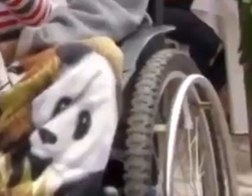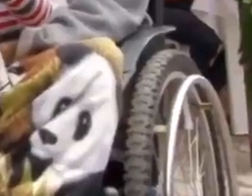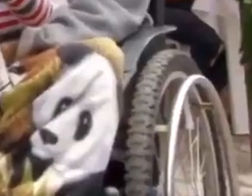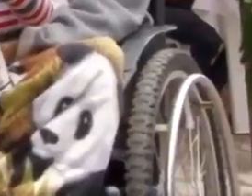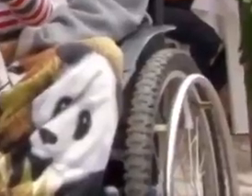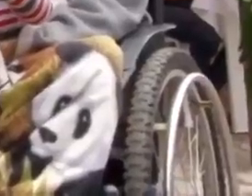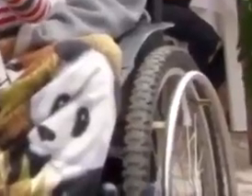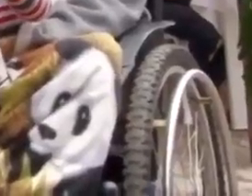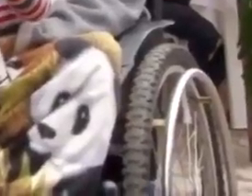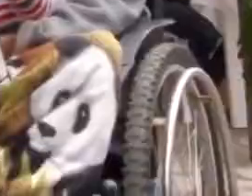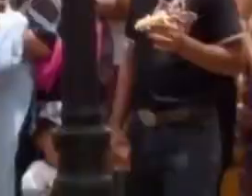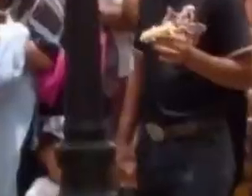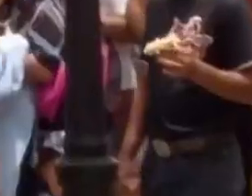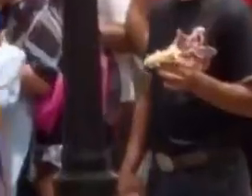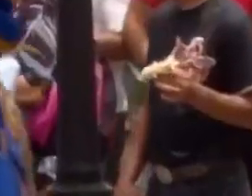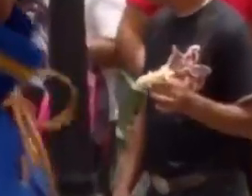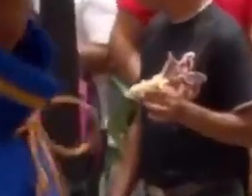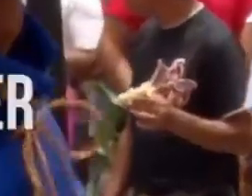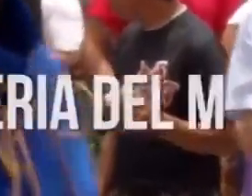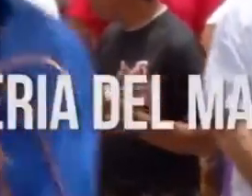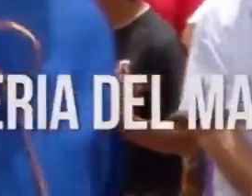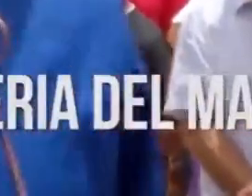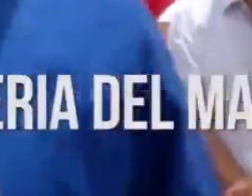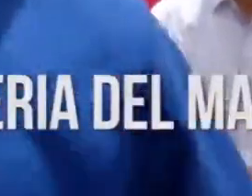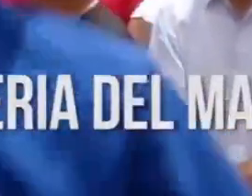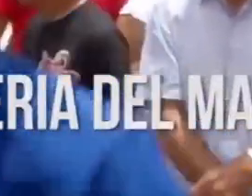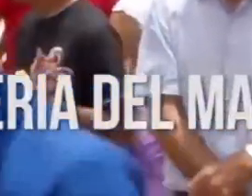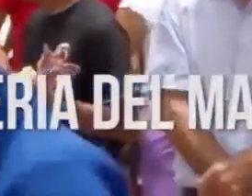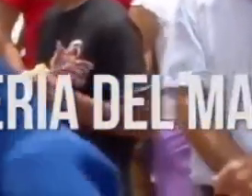con solo un re mayor en su acordeón